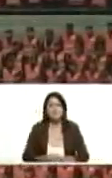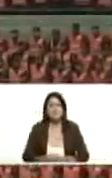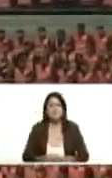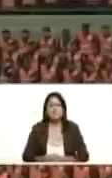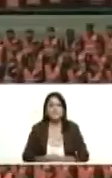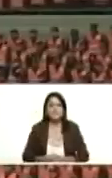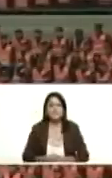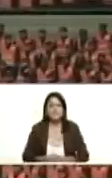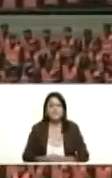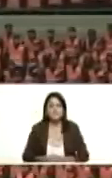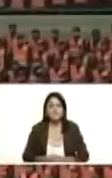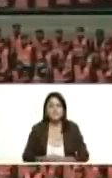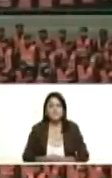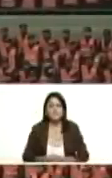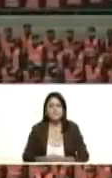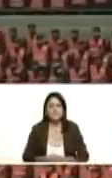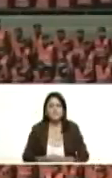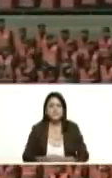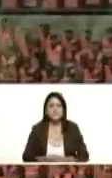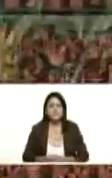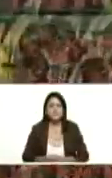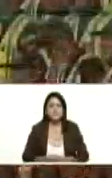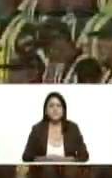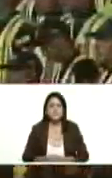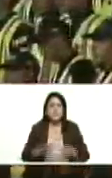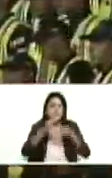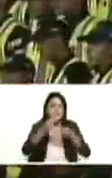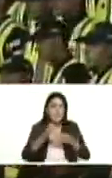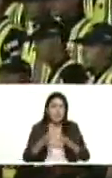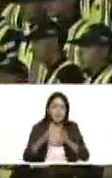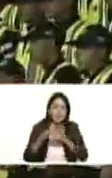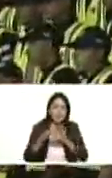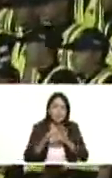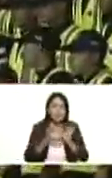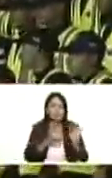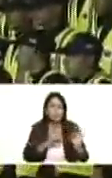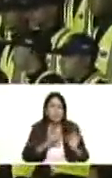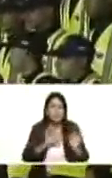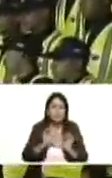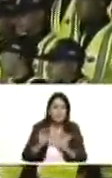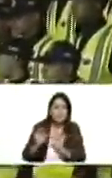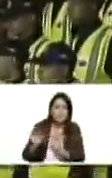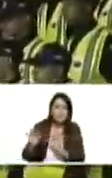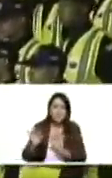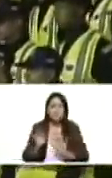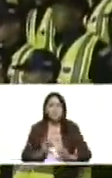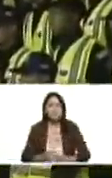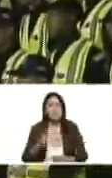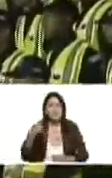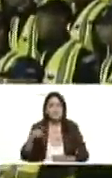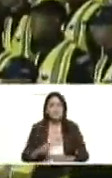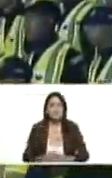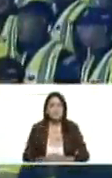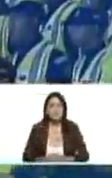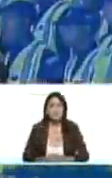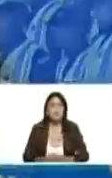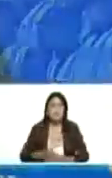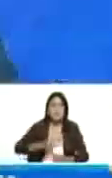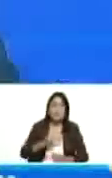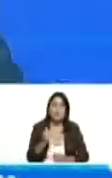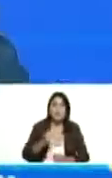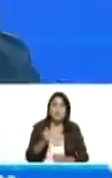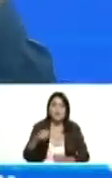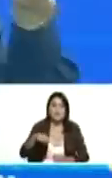que tendremos relaciones cada vez de mayor coordinación y acción conjunta entre la Policía